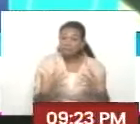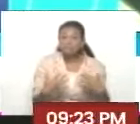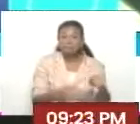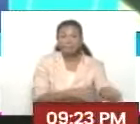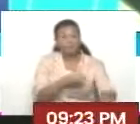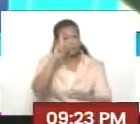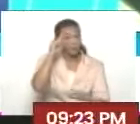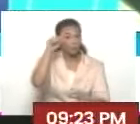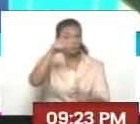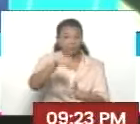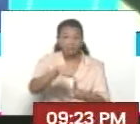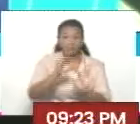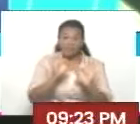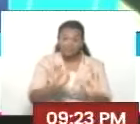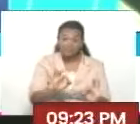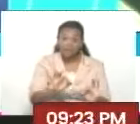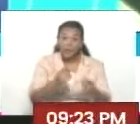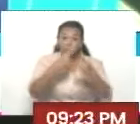una meta.